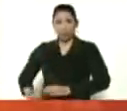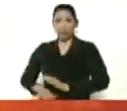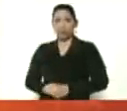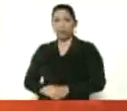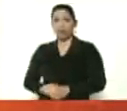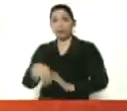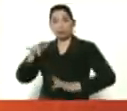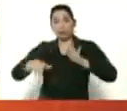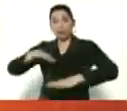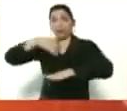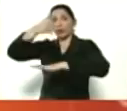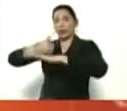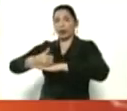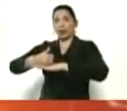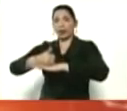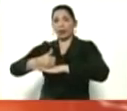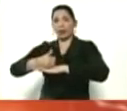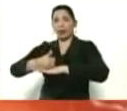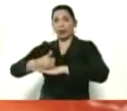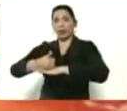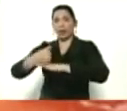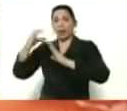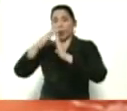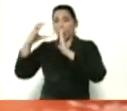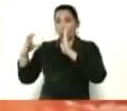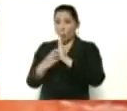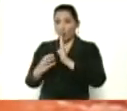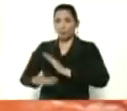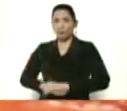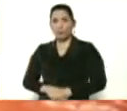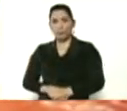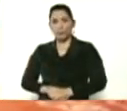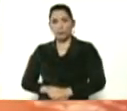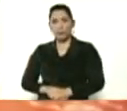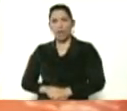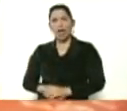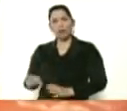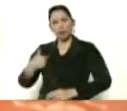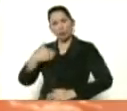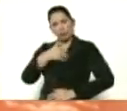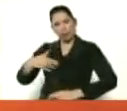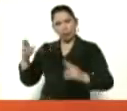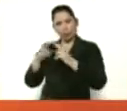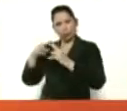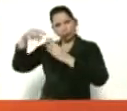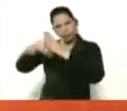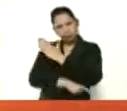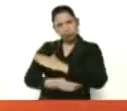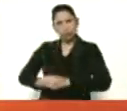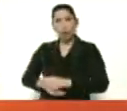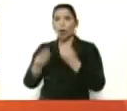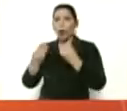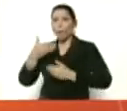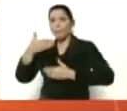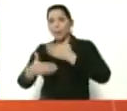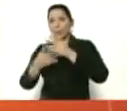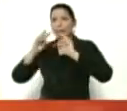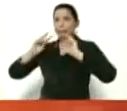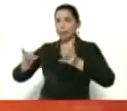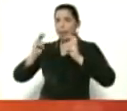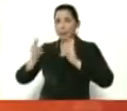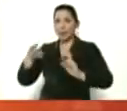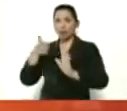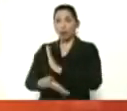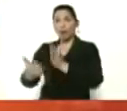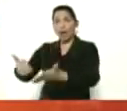el secretario general de la OPET, Mohamed Barquindo. Y me gustaría conocer, presidente, cómo avanza el tema de